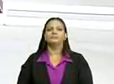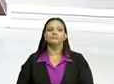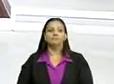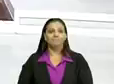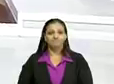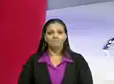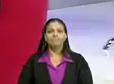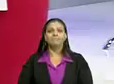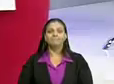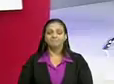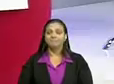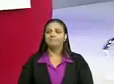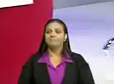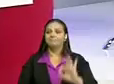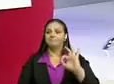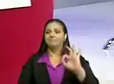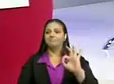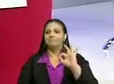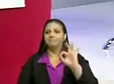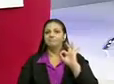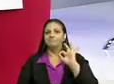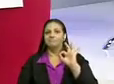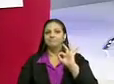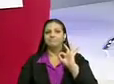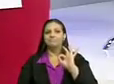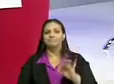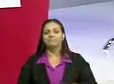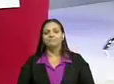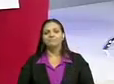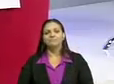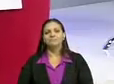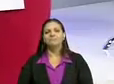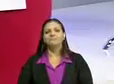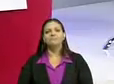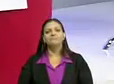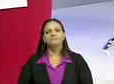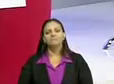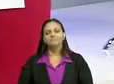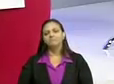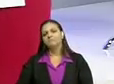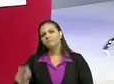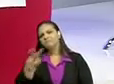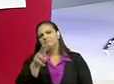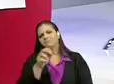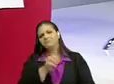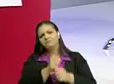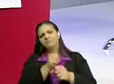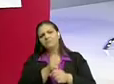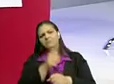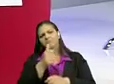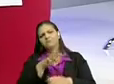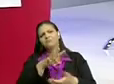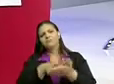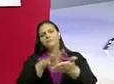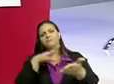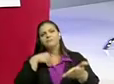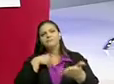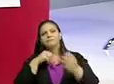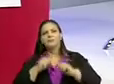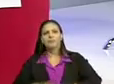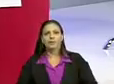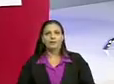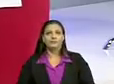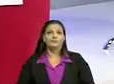Bueno, mira tú este emprendimiento fabuloso y qué bueno porque nos sirve de ejemplo y que se replique para que muchos